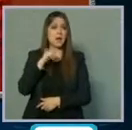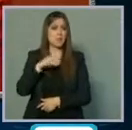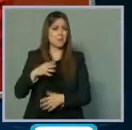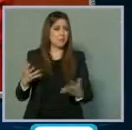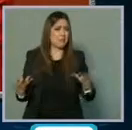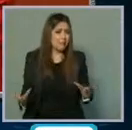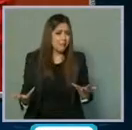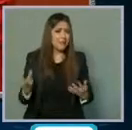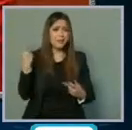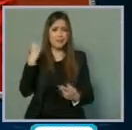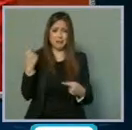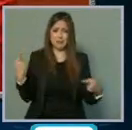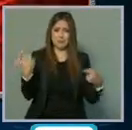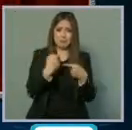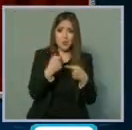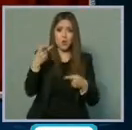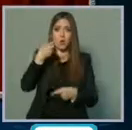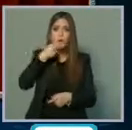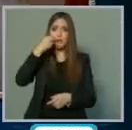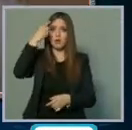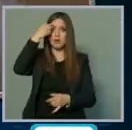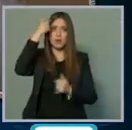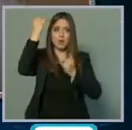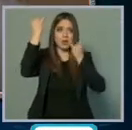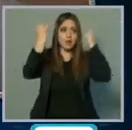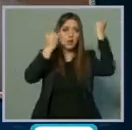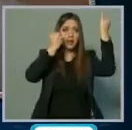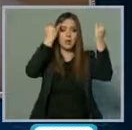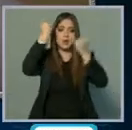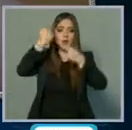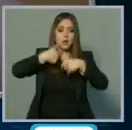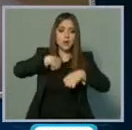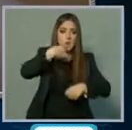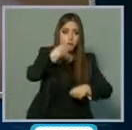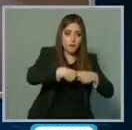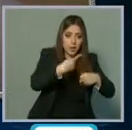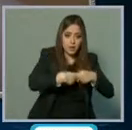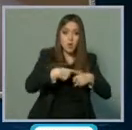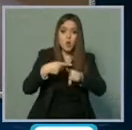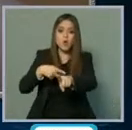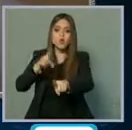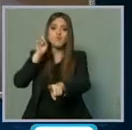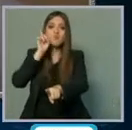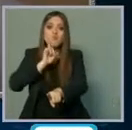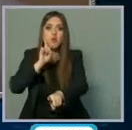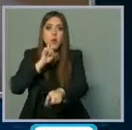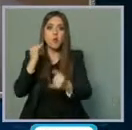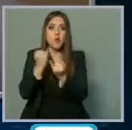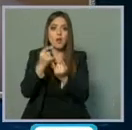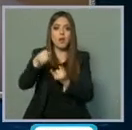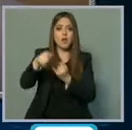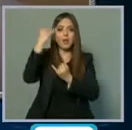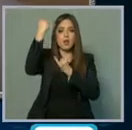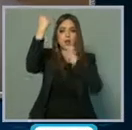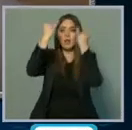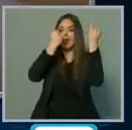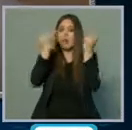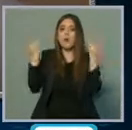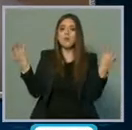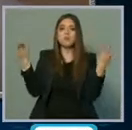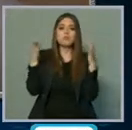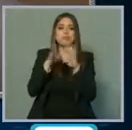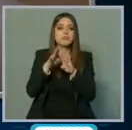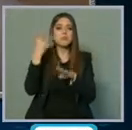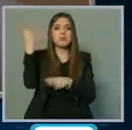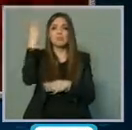es que de repente los fantasmas del hombre que está enfermo se juntan con los fantasmas de la mujer que está encerrada y que no